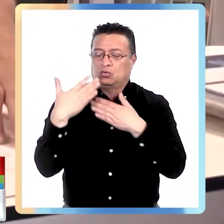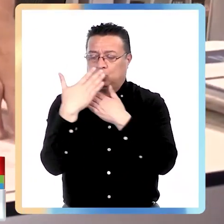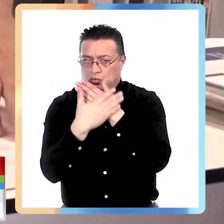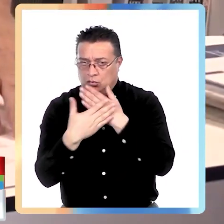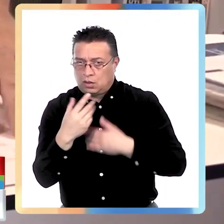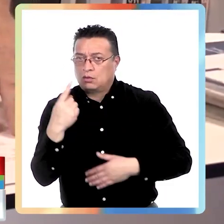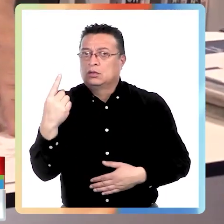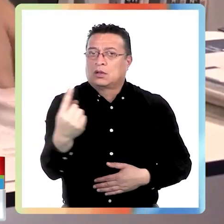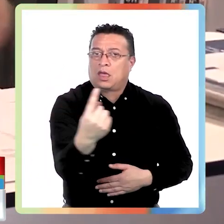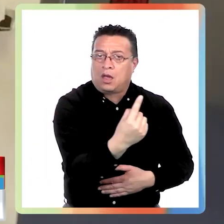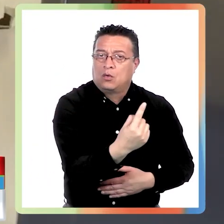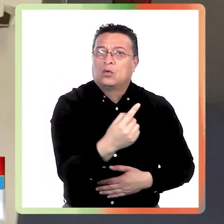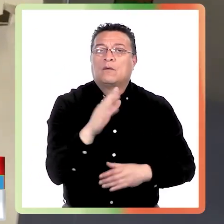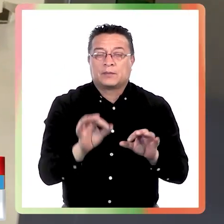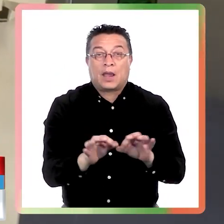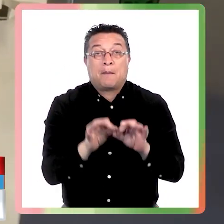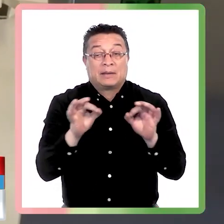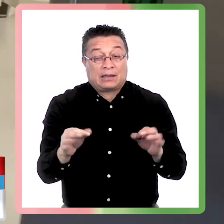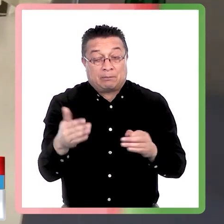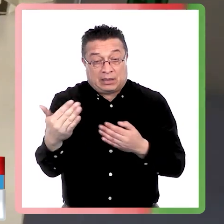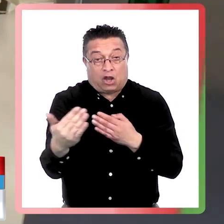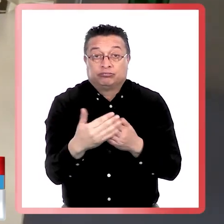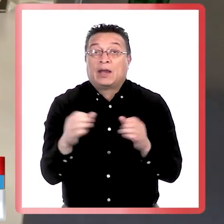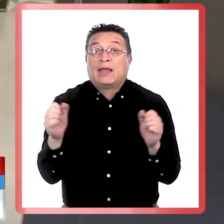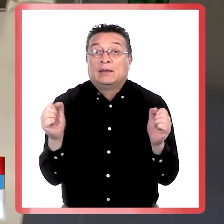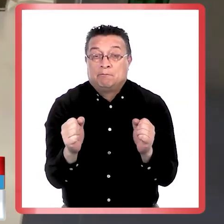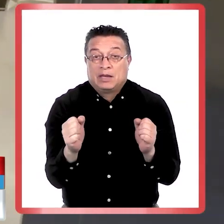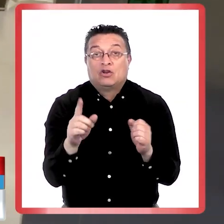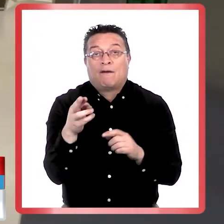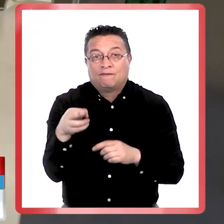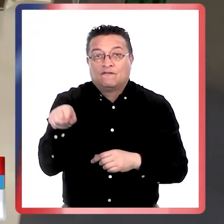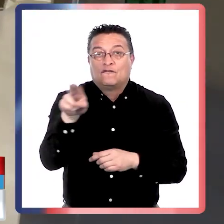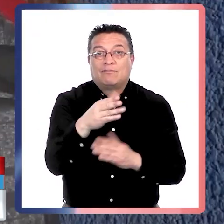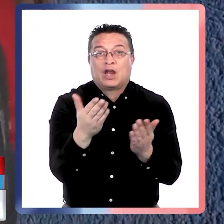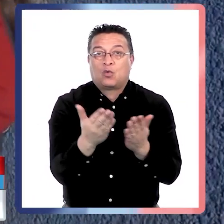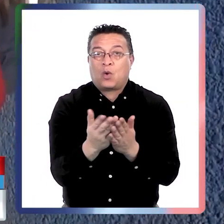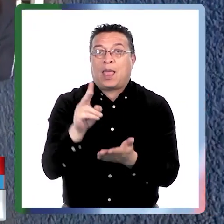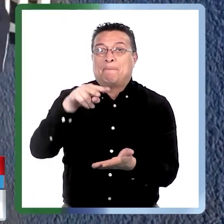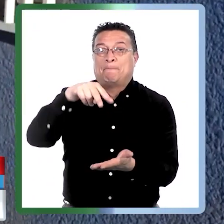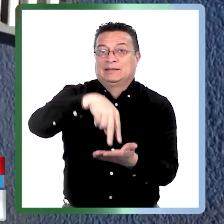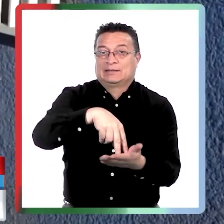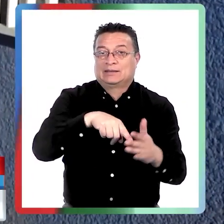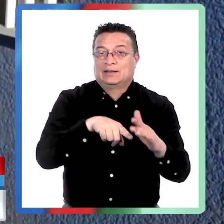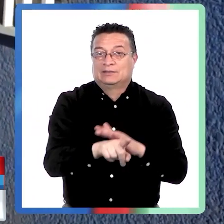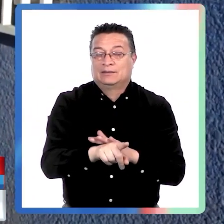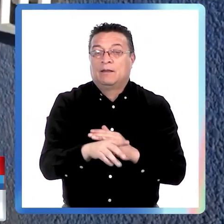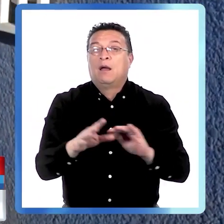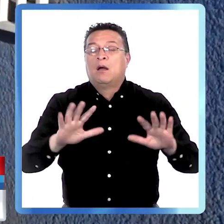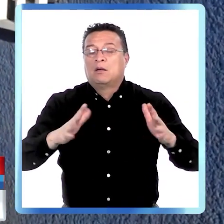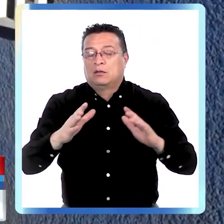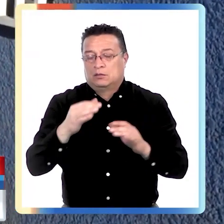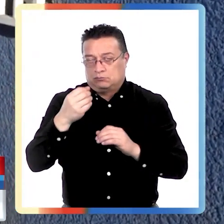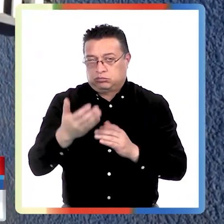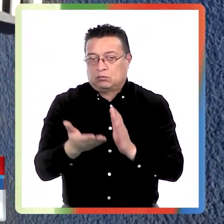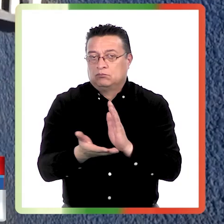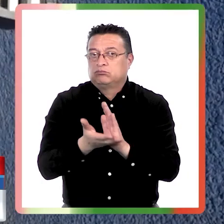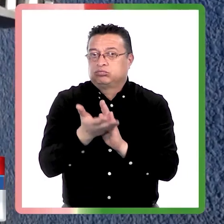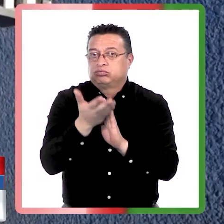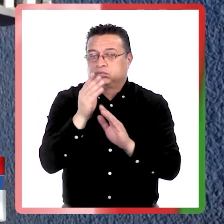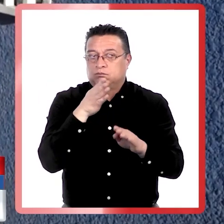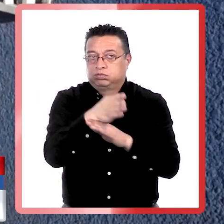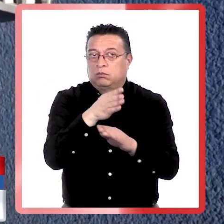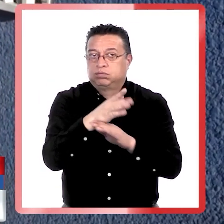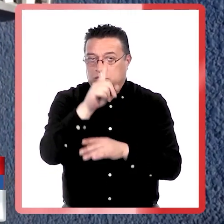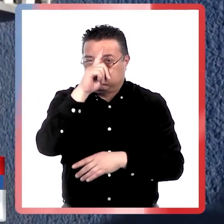las medidas de autocuidado, especialmente con la llegada del invierno y el retorno a las clases presenciales. Se proyecta un aumento